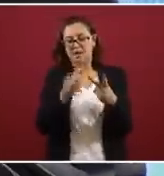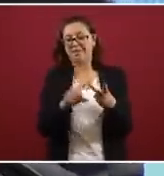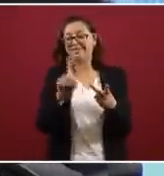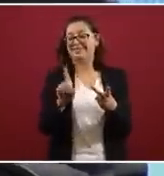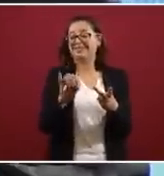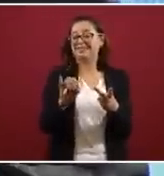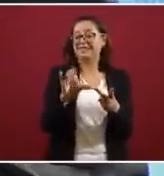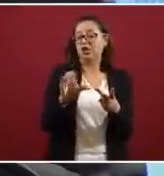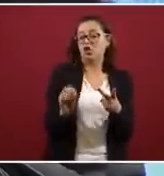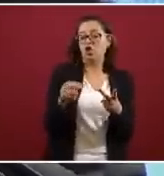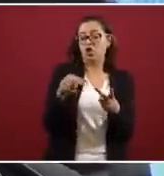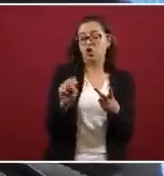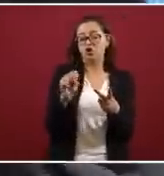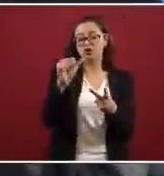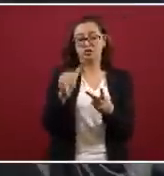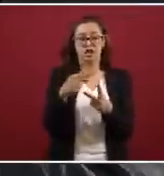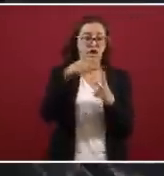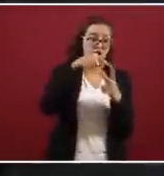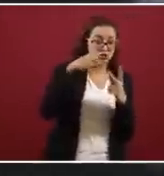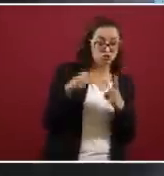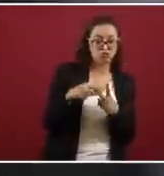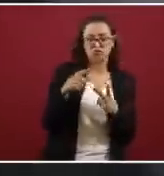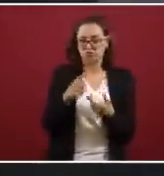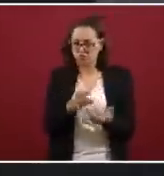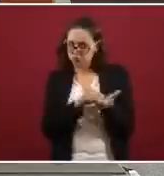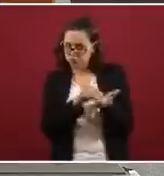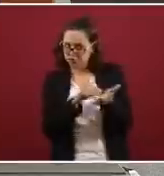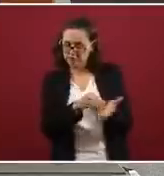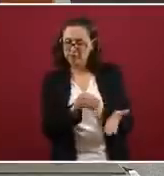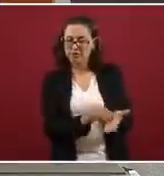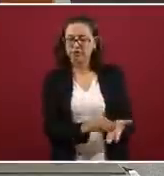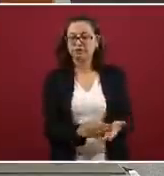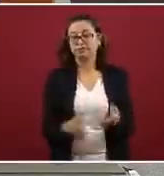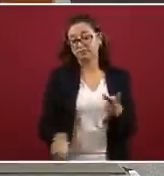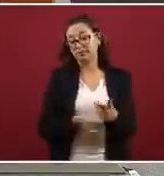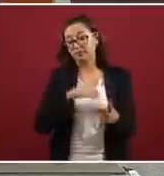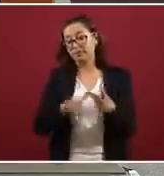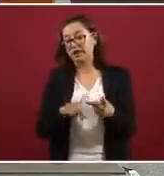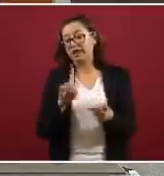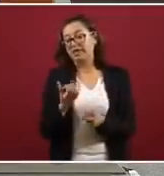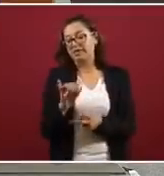en el caso de Diconsa, fíjense ustedes, se